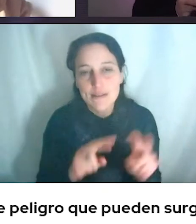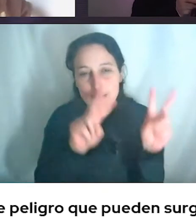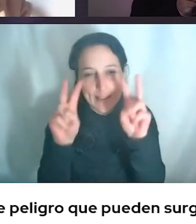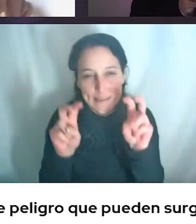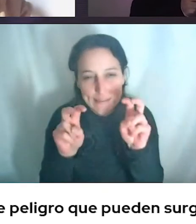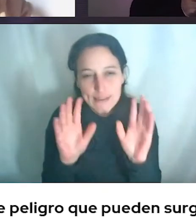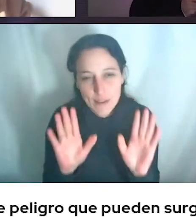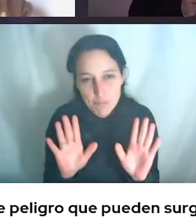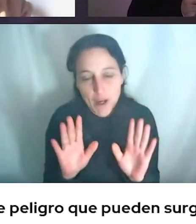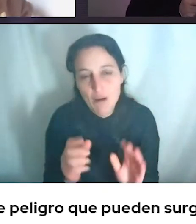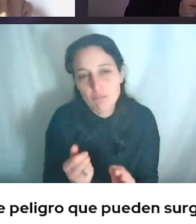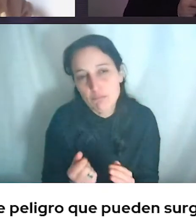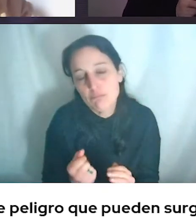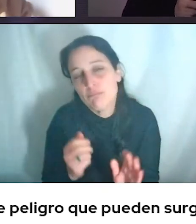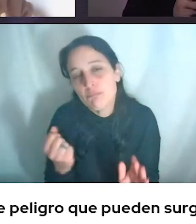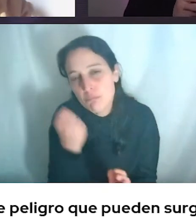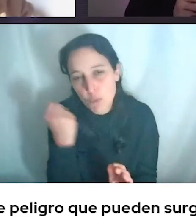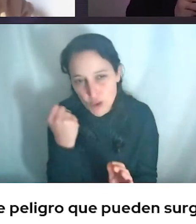desarrolladora.